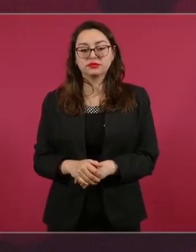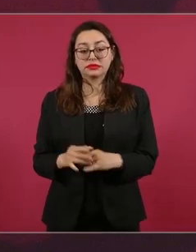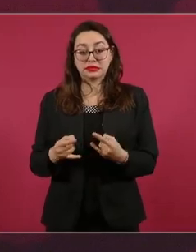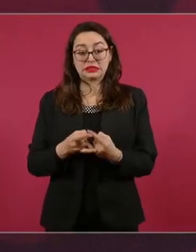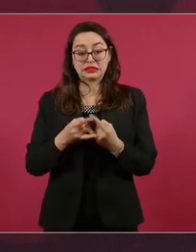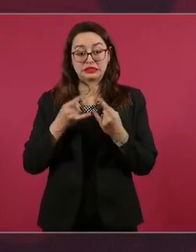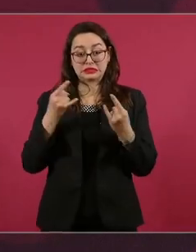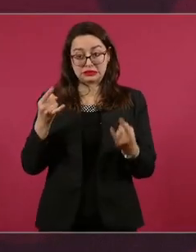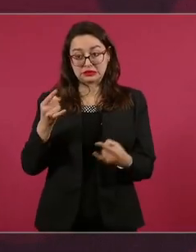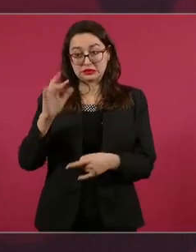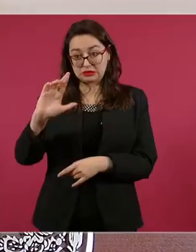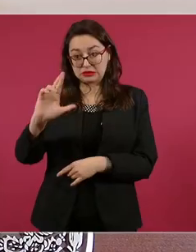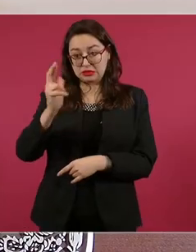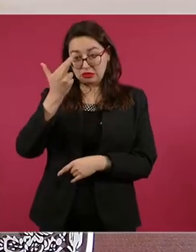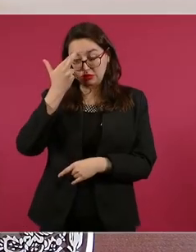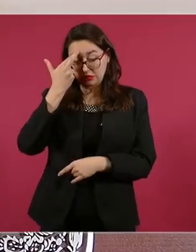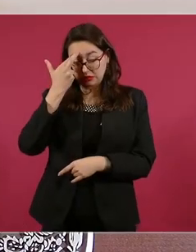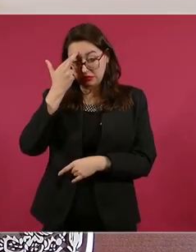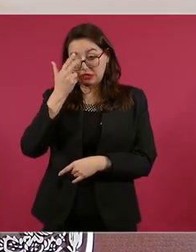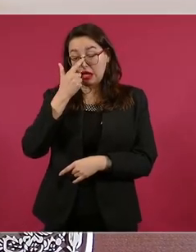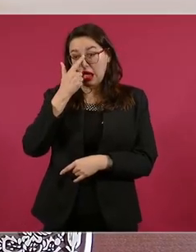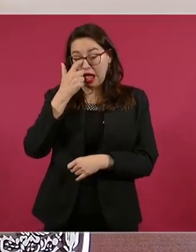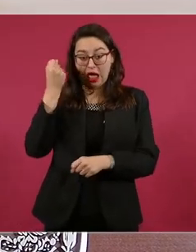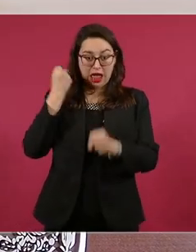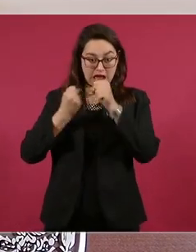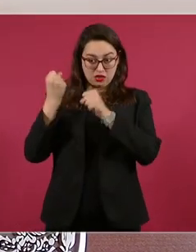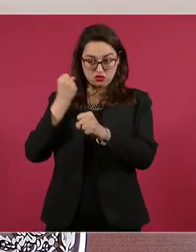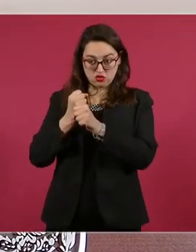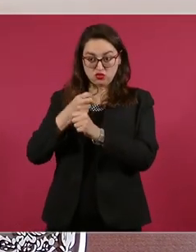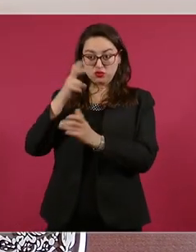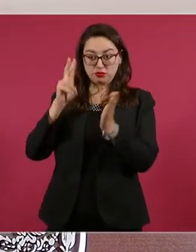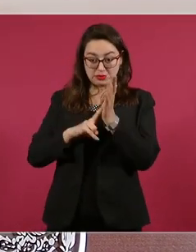al PAN le ayudó el PRI en el fraude.